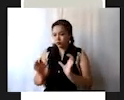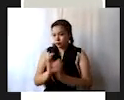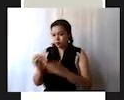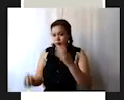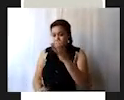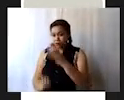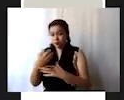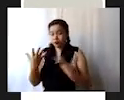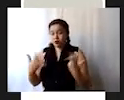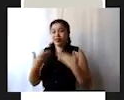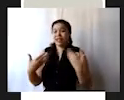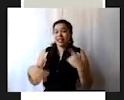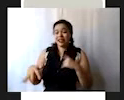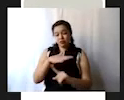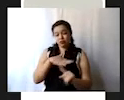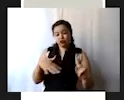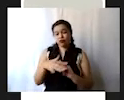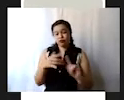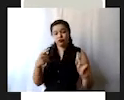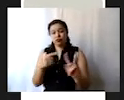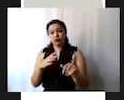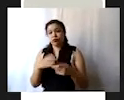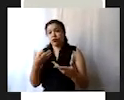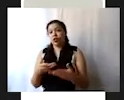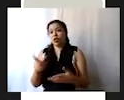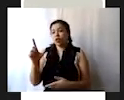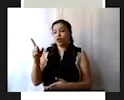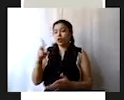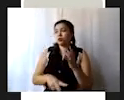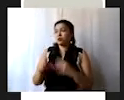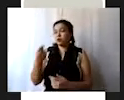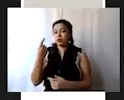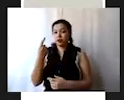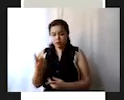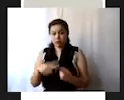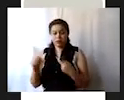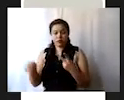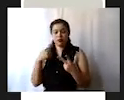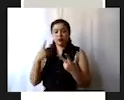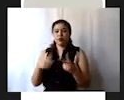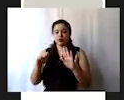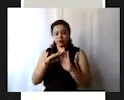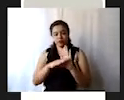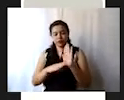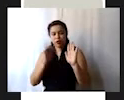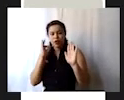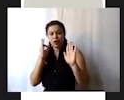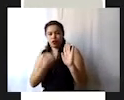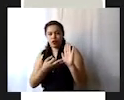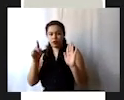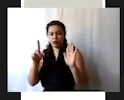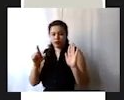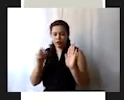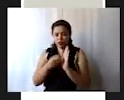el contexto ahora, particularmente 2021. Después, la estructura que tiene la Agenda 2030 con todos sus mecanismos